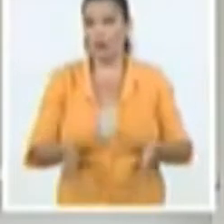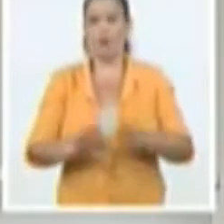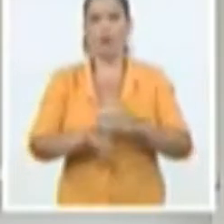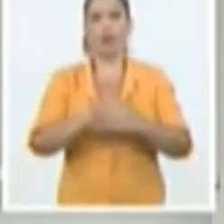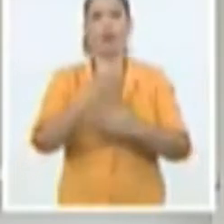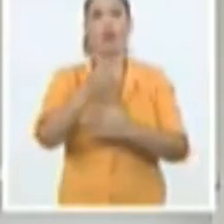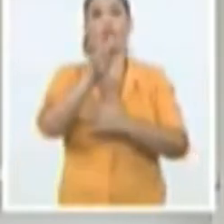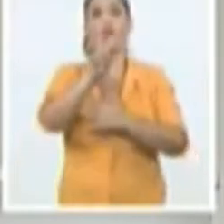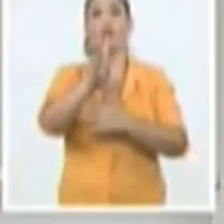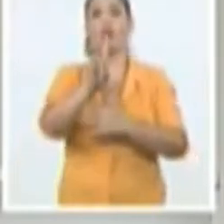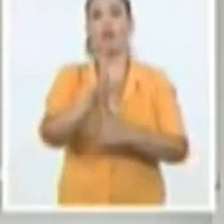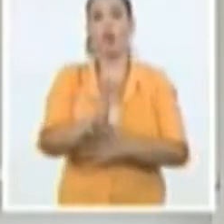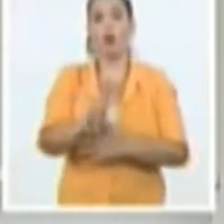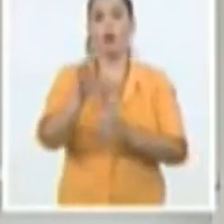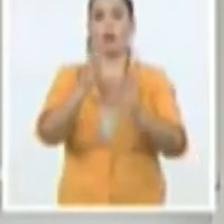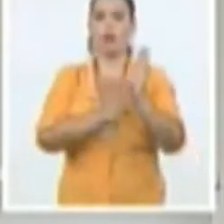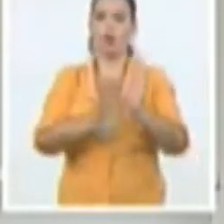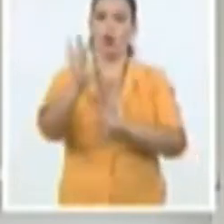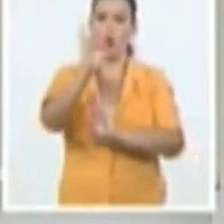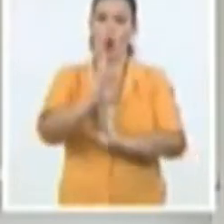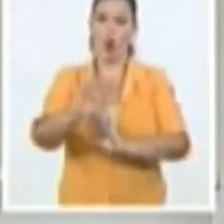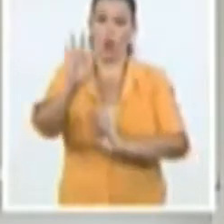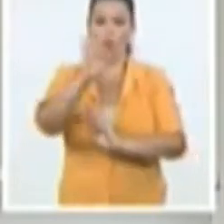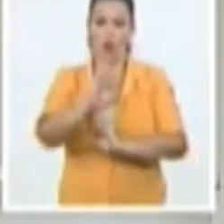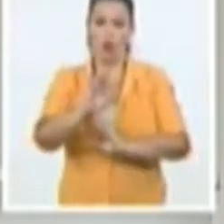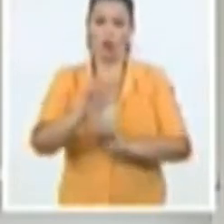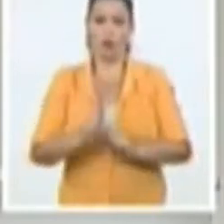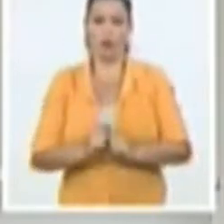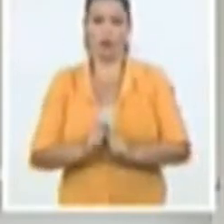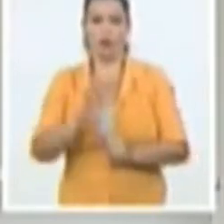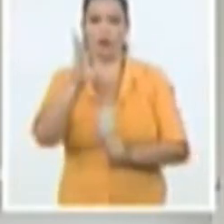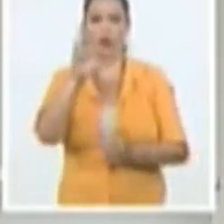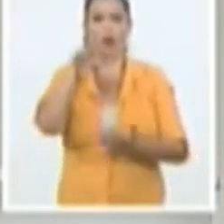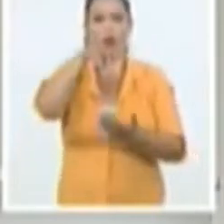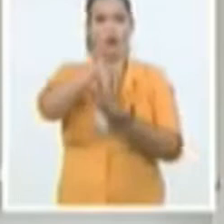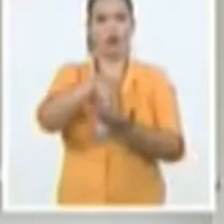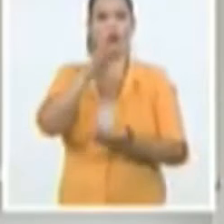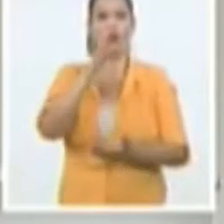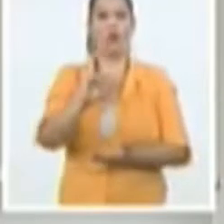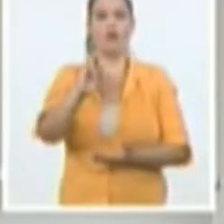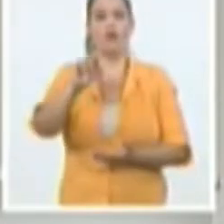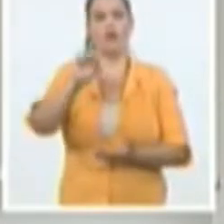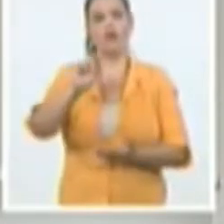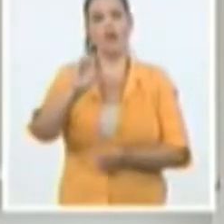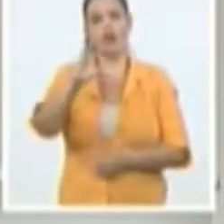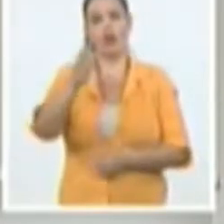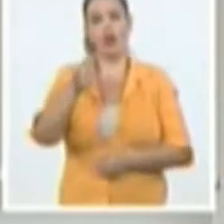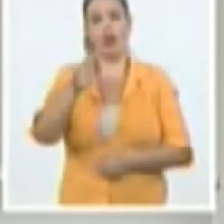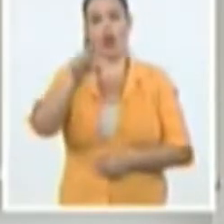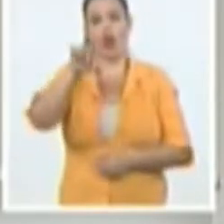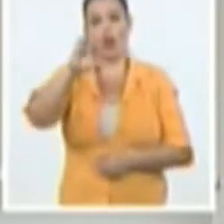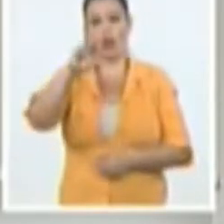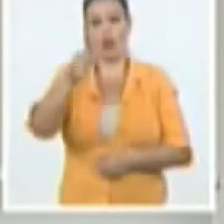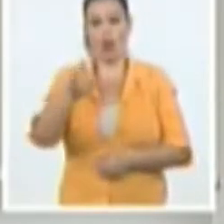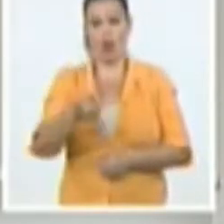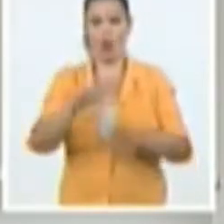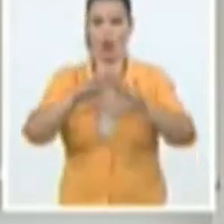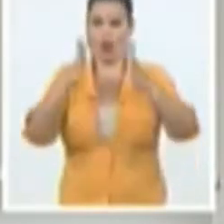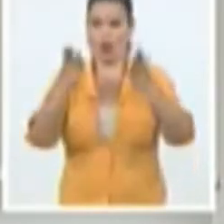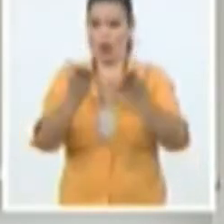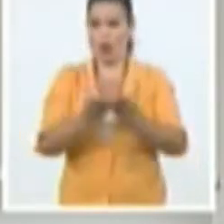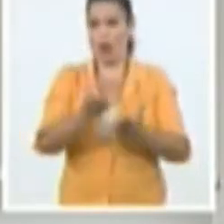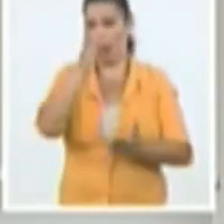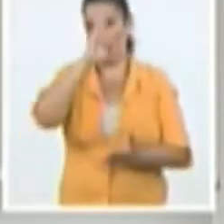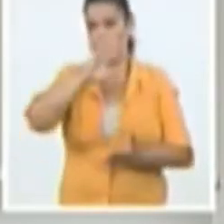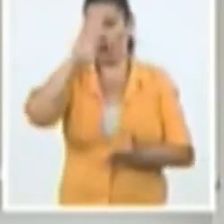la Fiscalía General de la República, en sus sedes de varias provincias, inició un